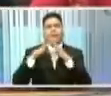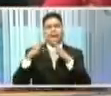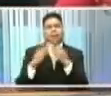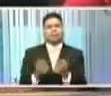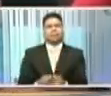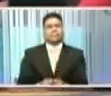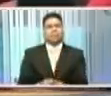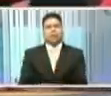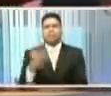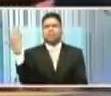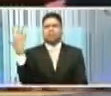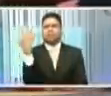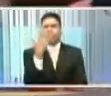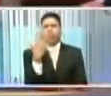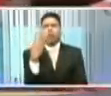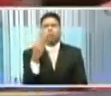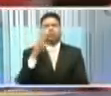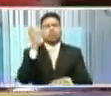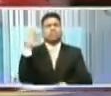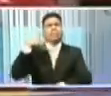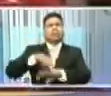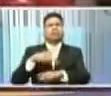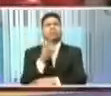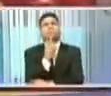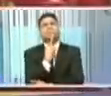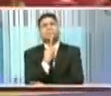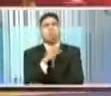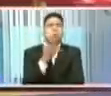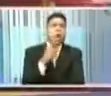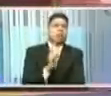Nacional. ¿Qué les digo yo?